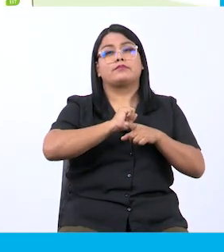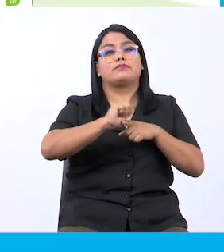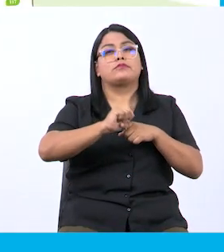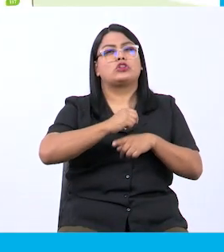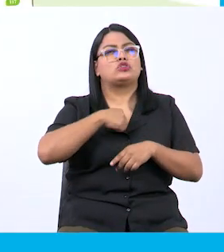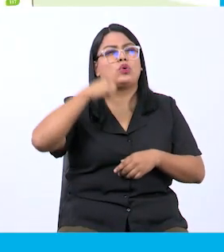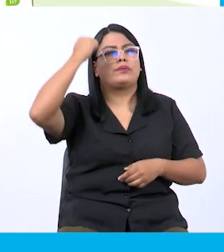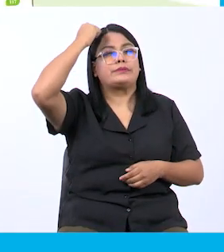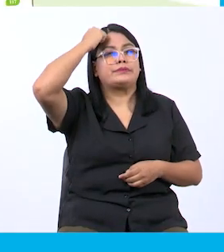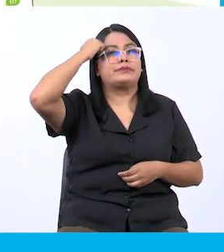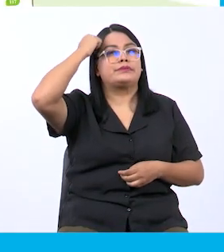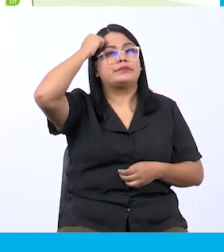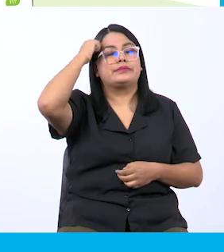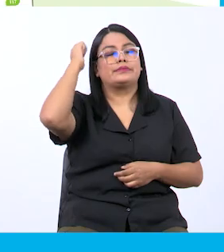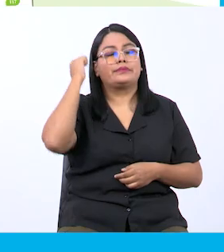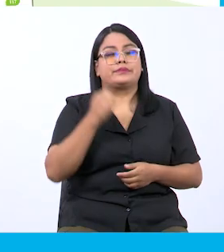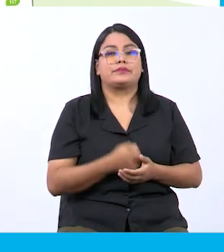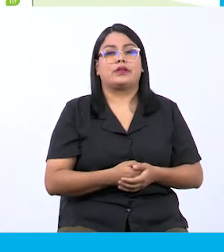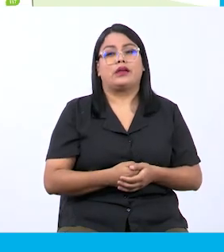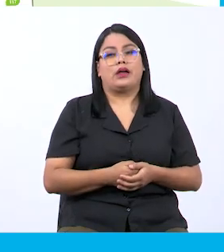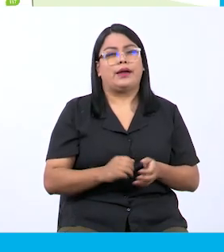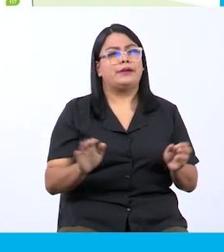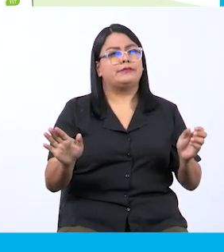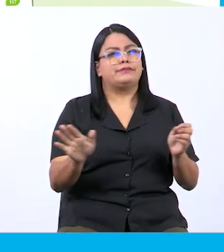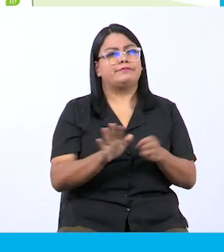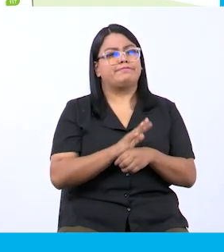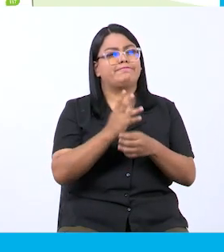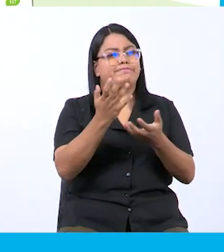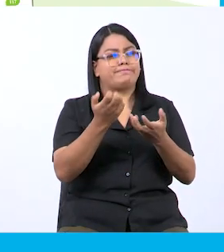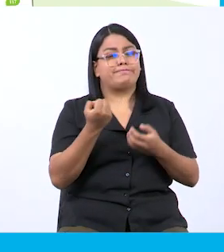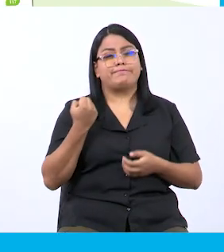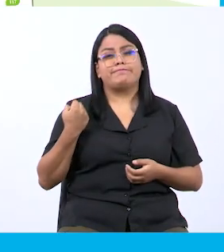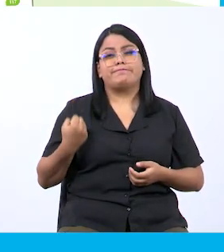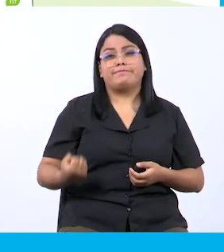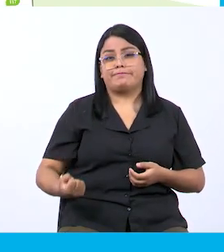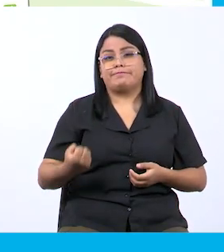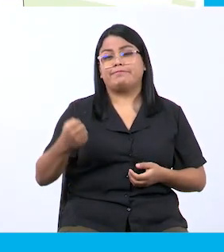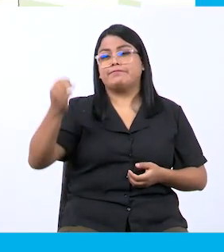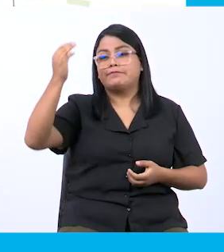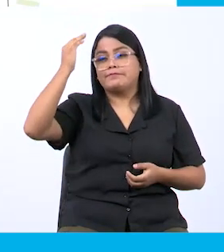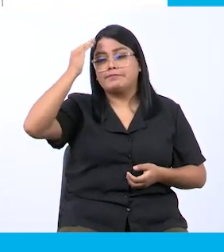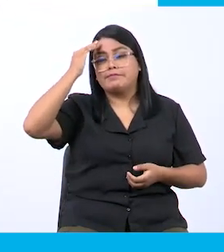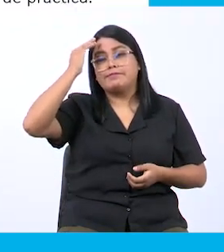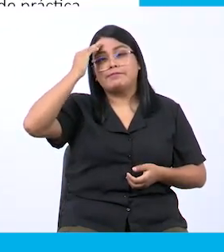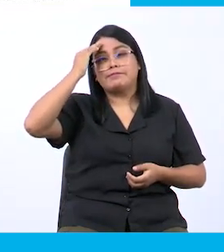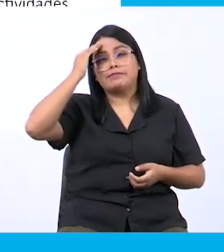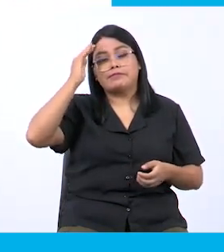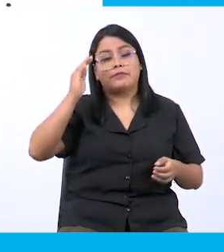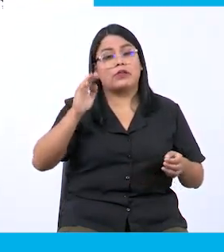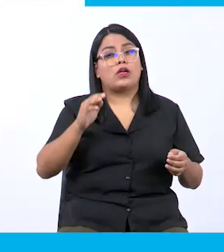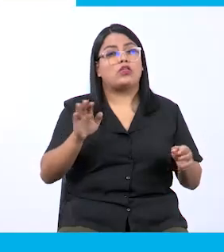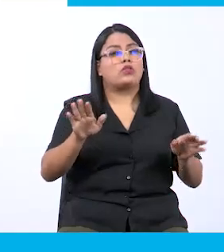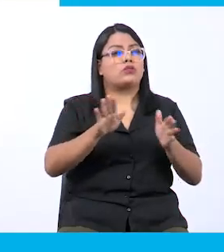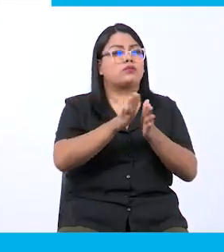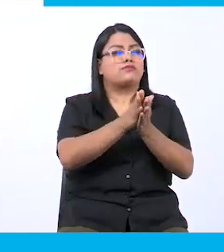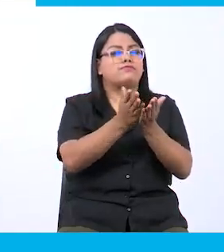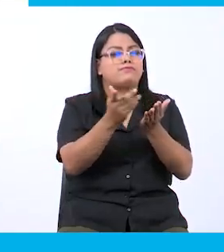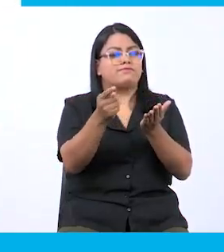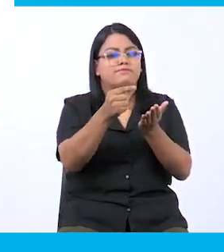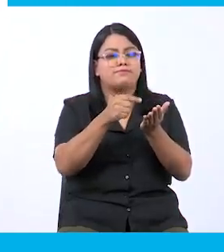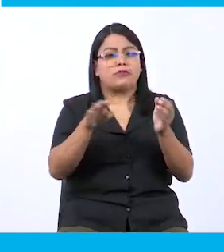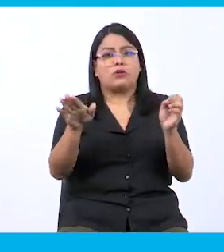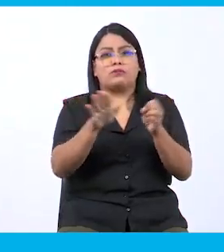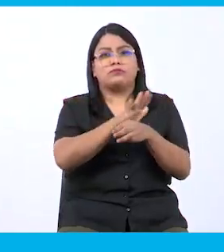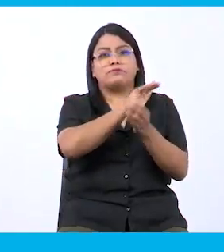el practico lo aprendido. Con todo esto se pretende que el estudiantado conozca cada una de las partes que